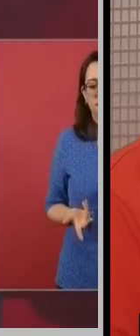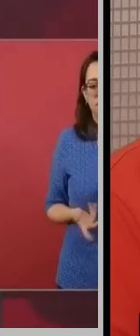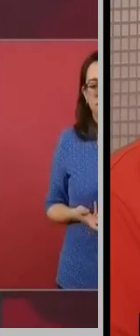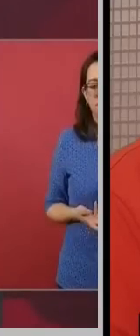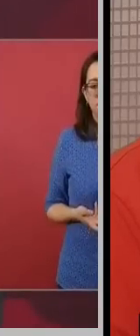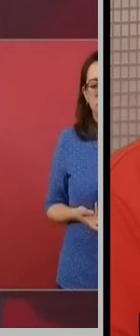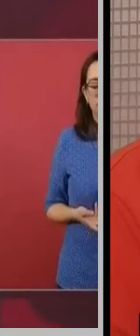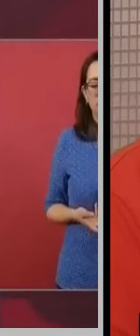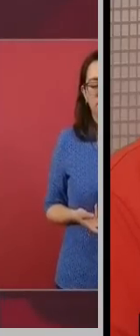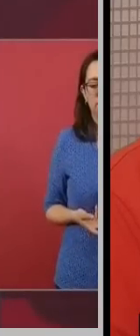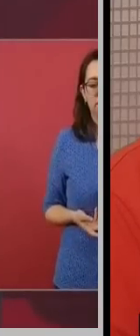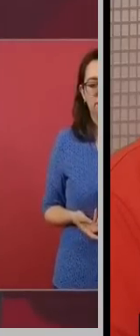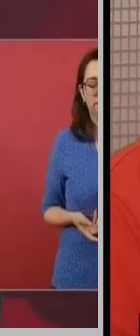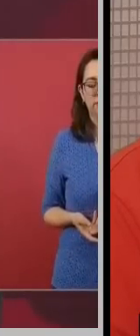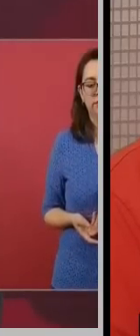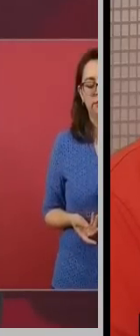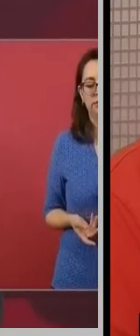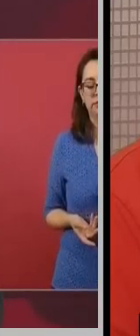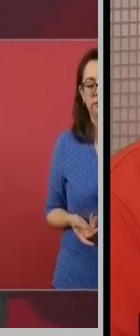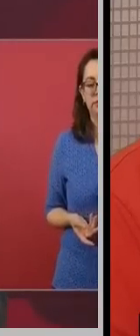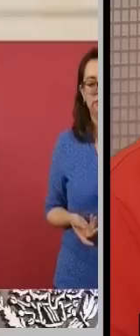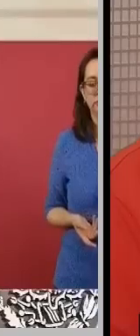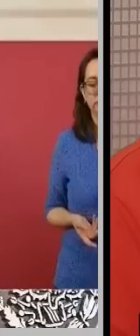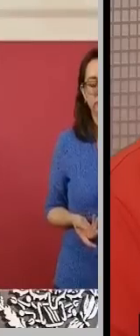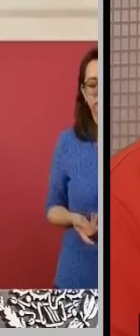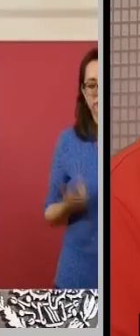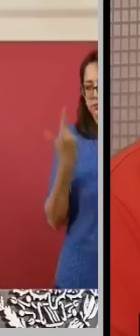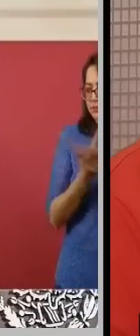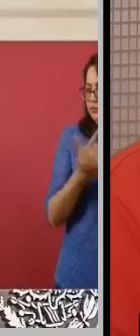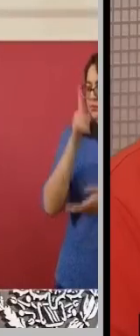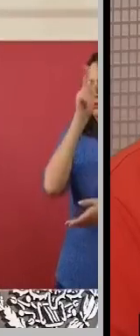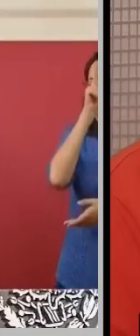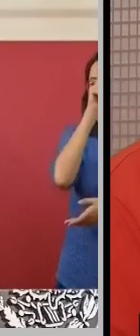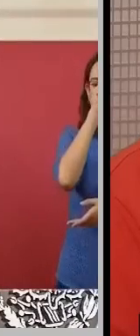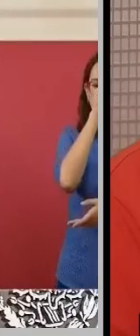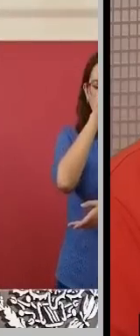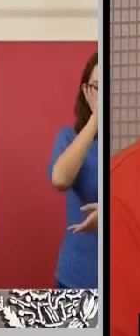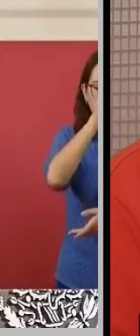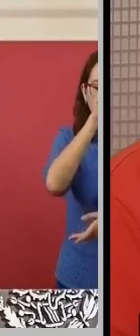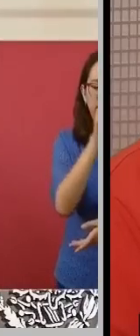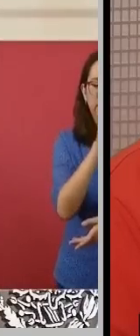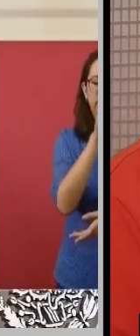imagínense el riesgo que corren